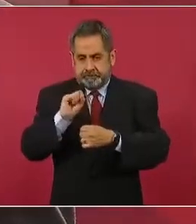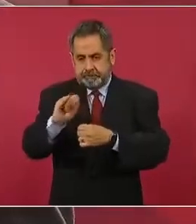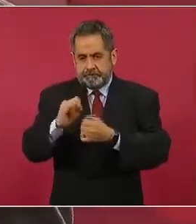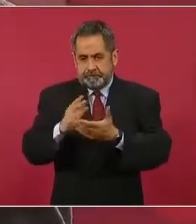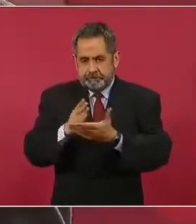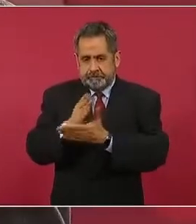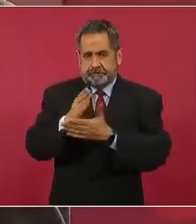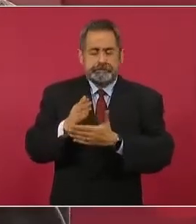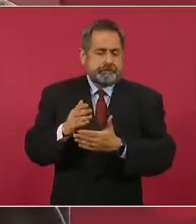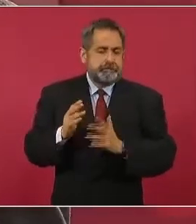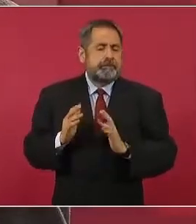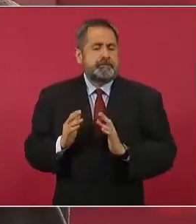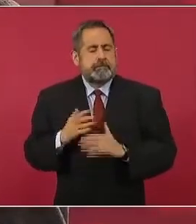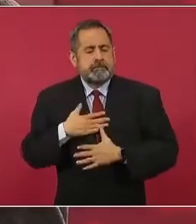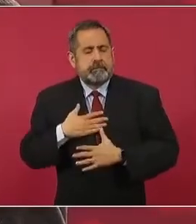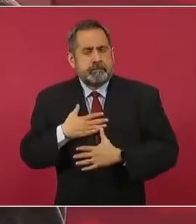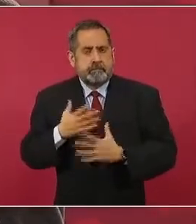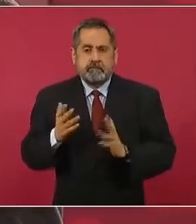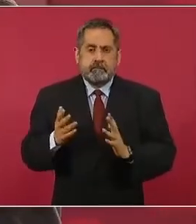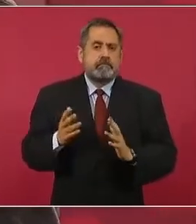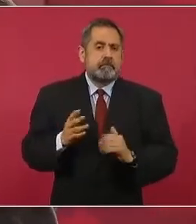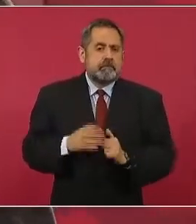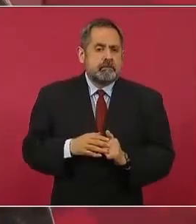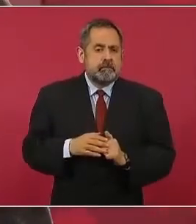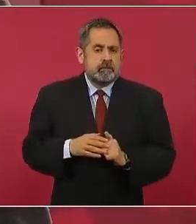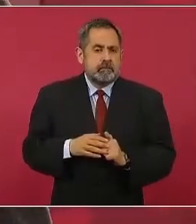no. Entonces son procesos.